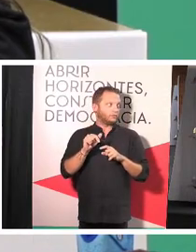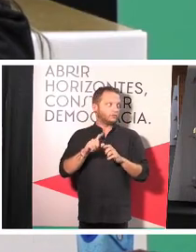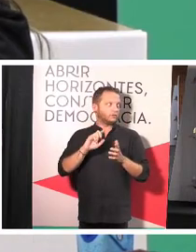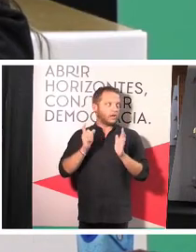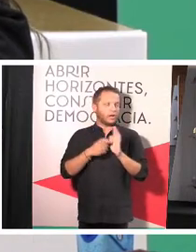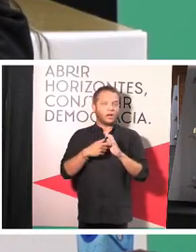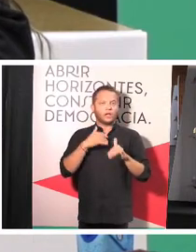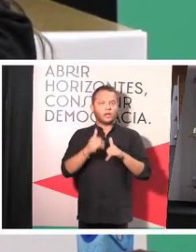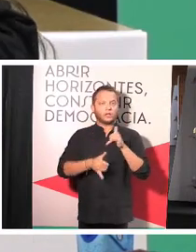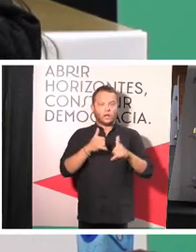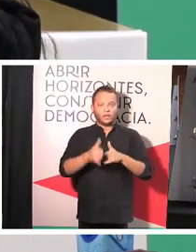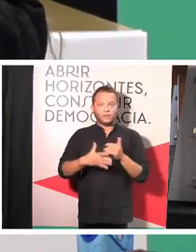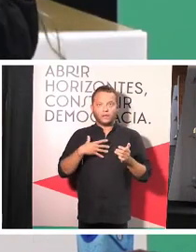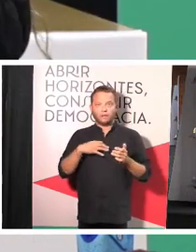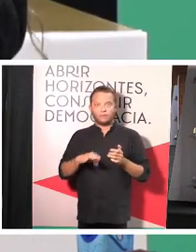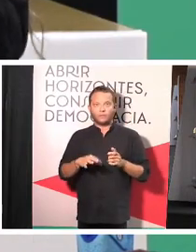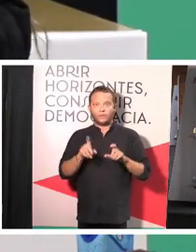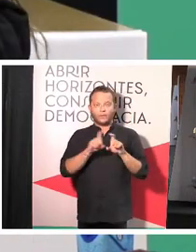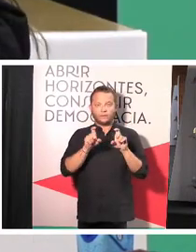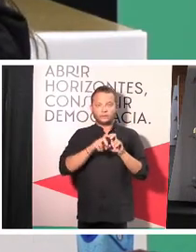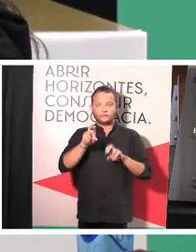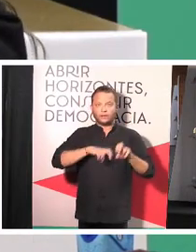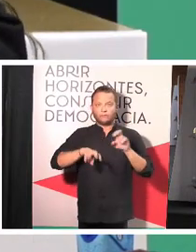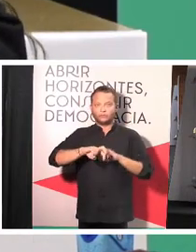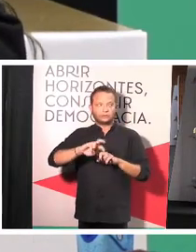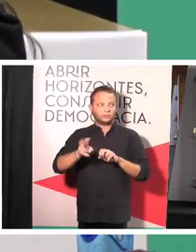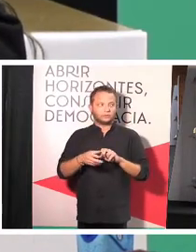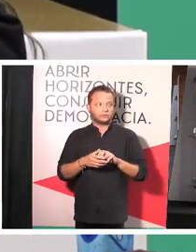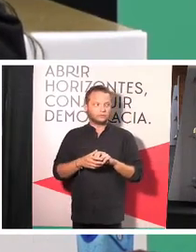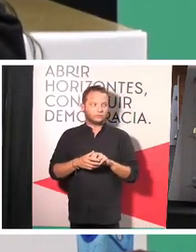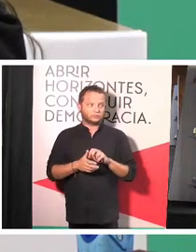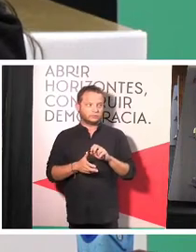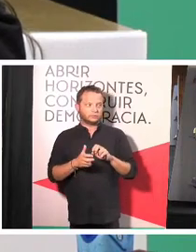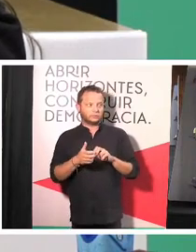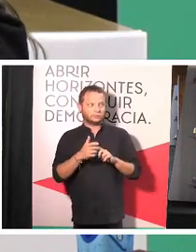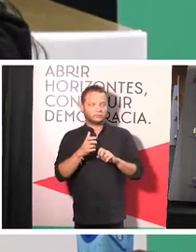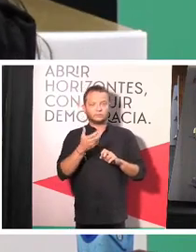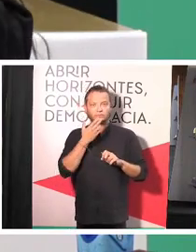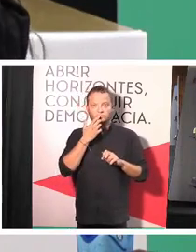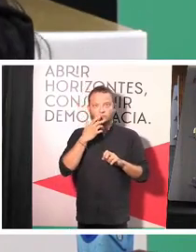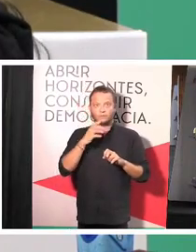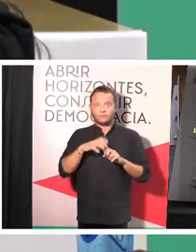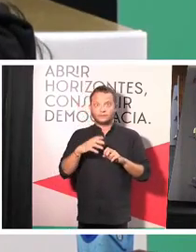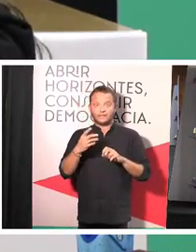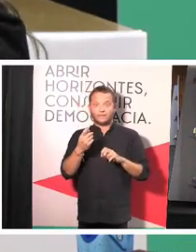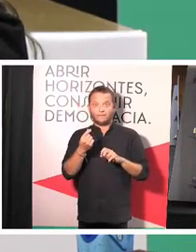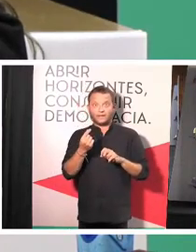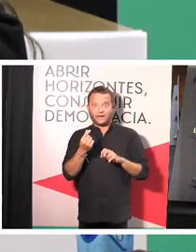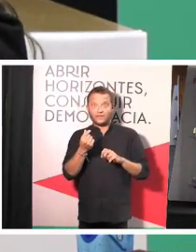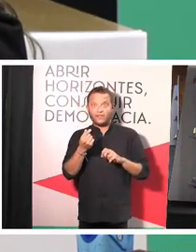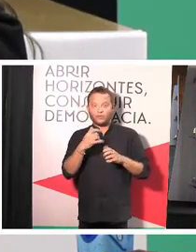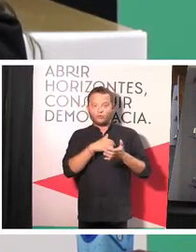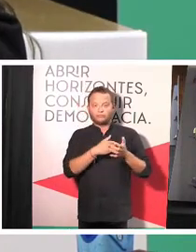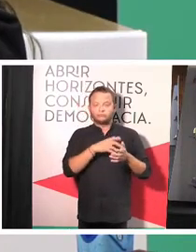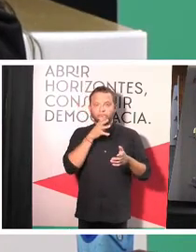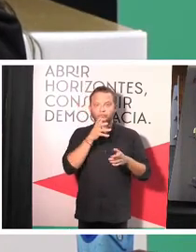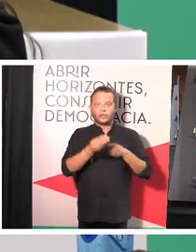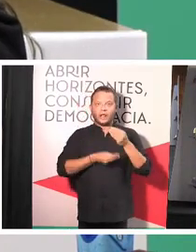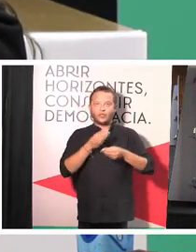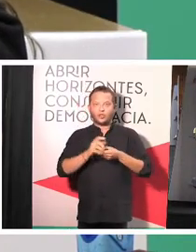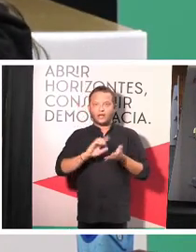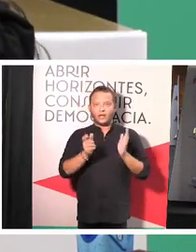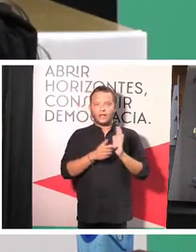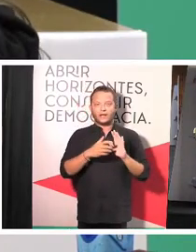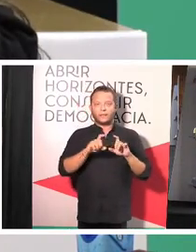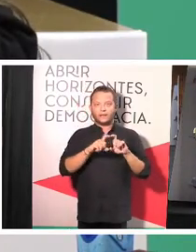de una ley rider, que pueden ser pues, que las empresas busquen otras formas de saltarse la ley, pues esta precarización que se puede producir de las acciones de la